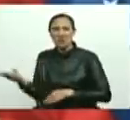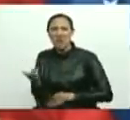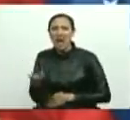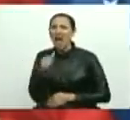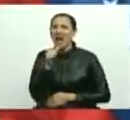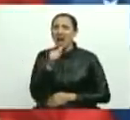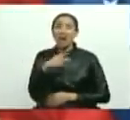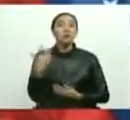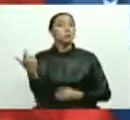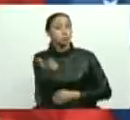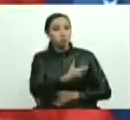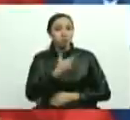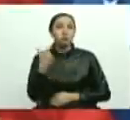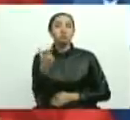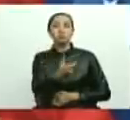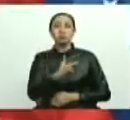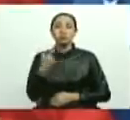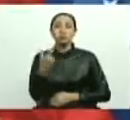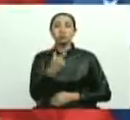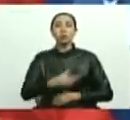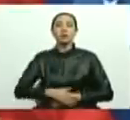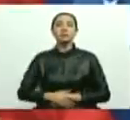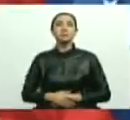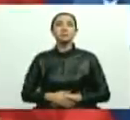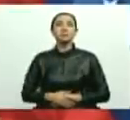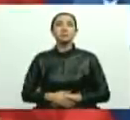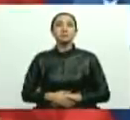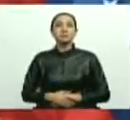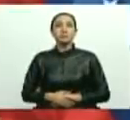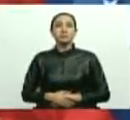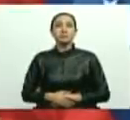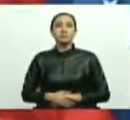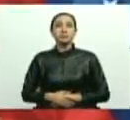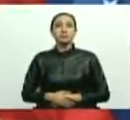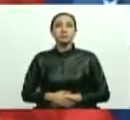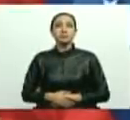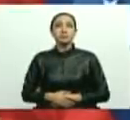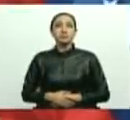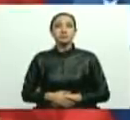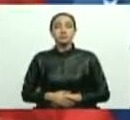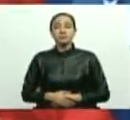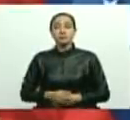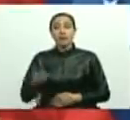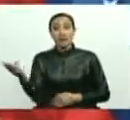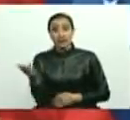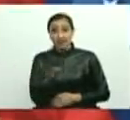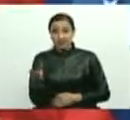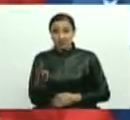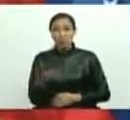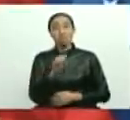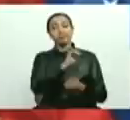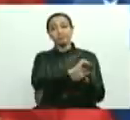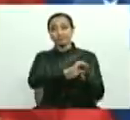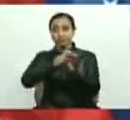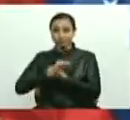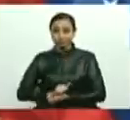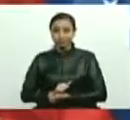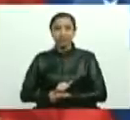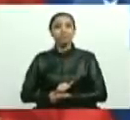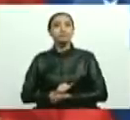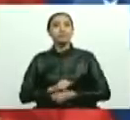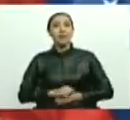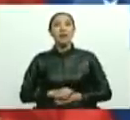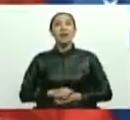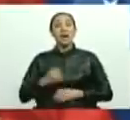estas personas que están, repito, a la orden del tribunal correspondiente,